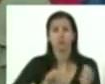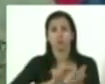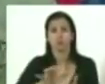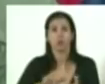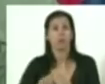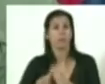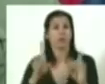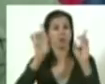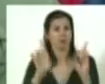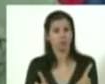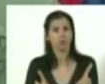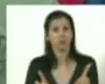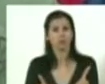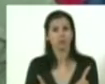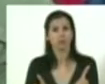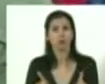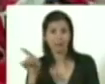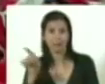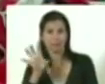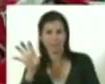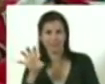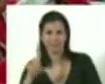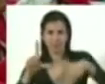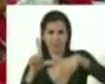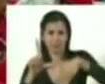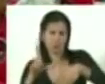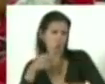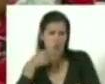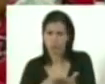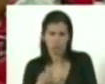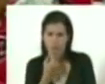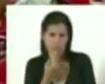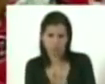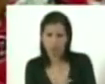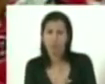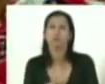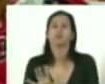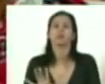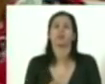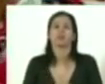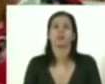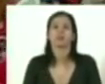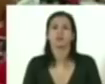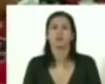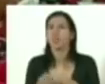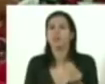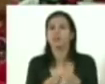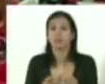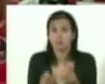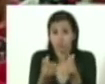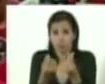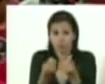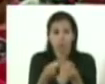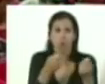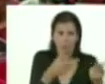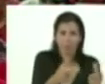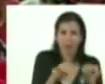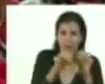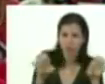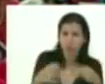las decisiones que tomaron en ese país es recortar el presupuesto de inversión social para la